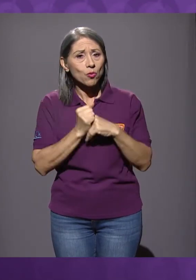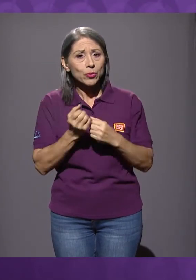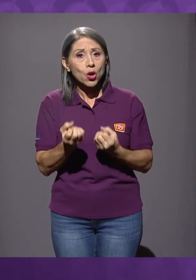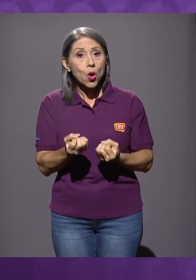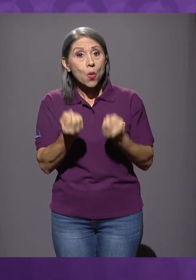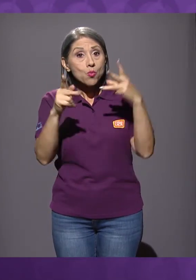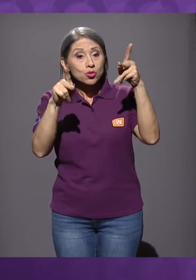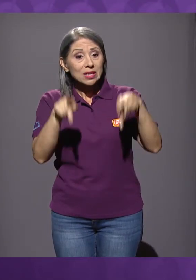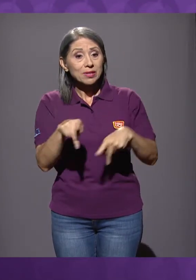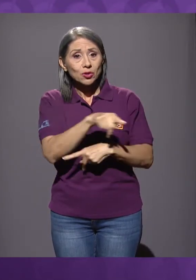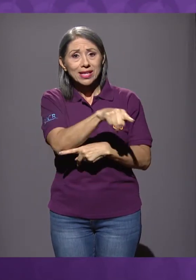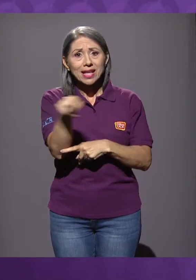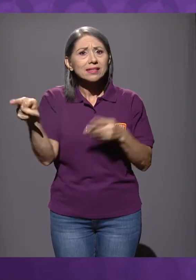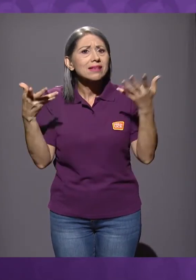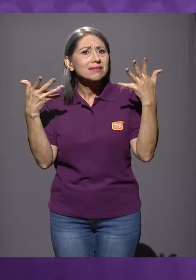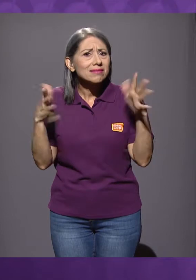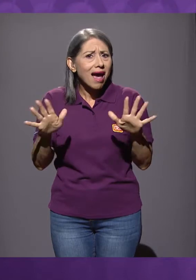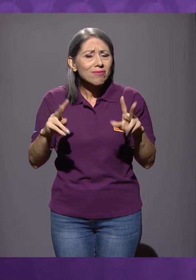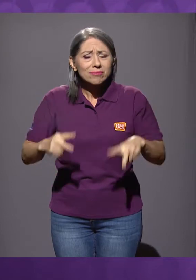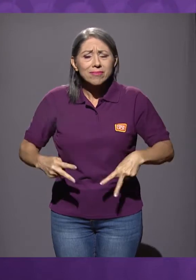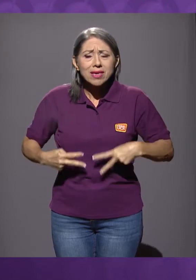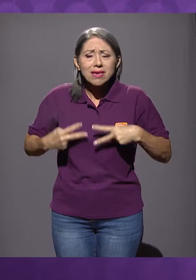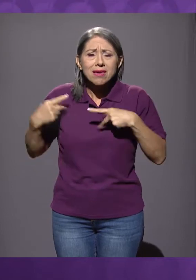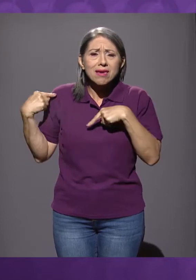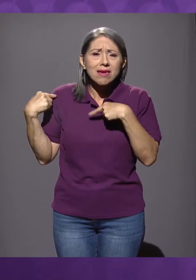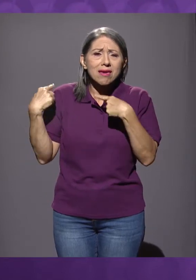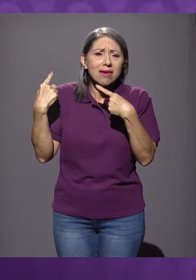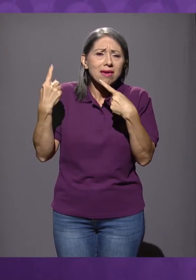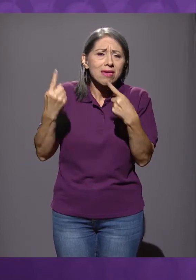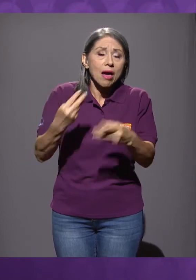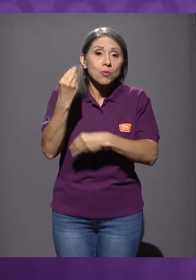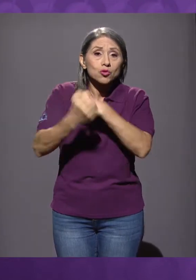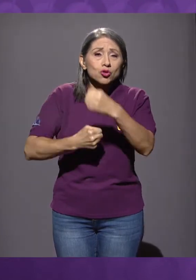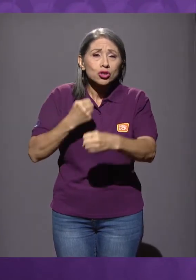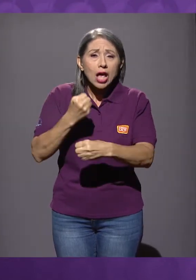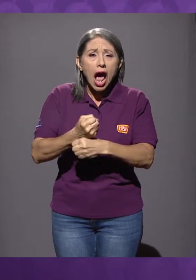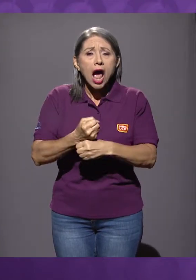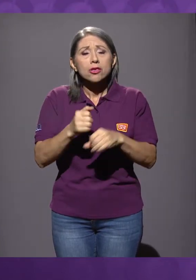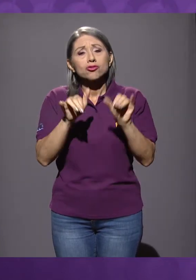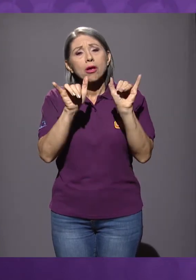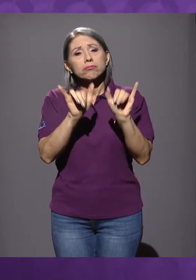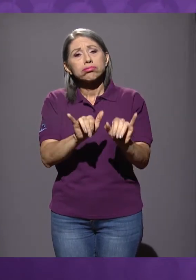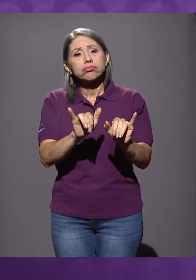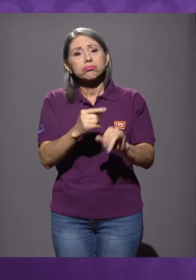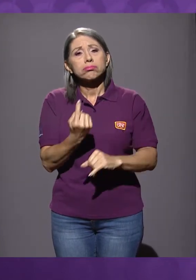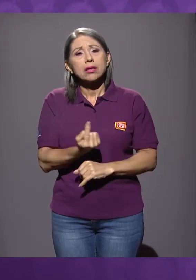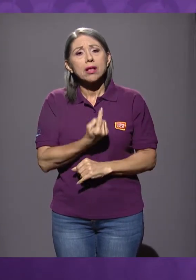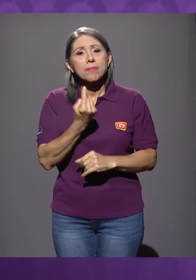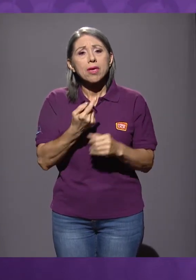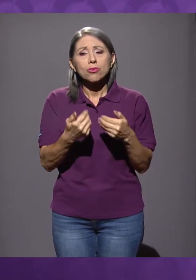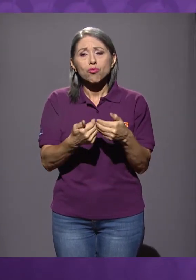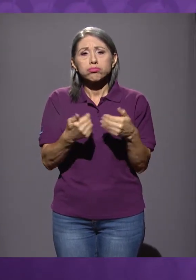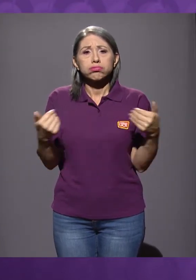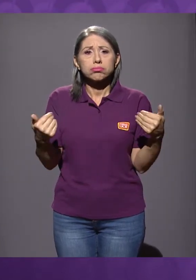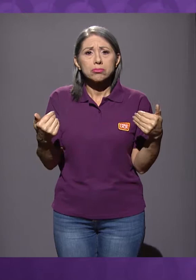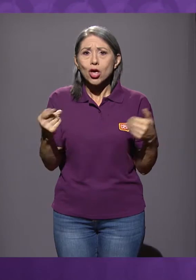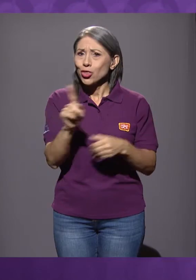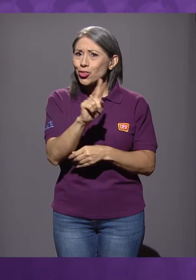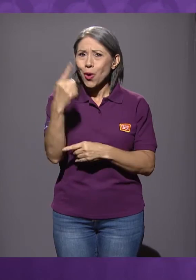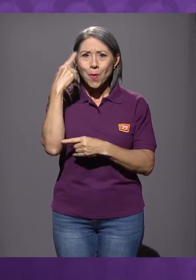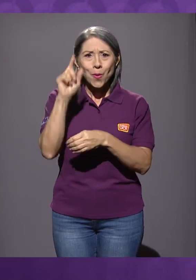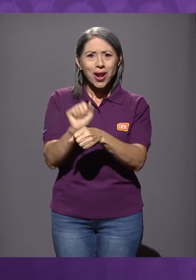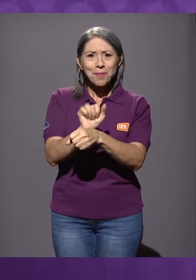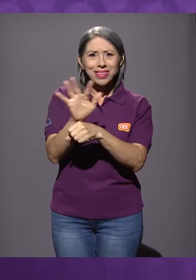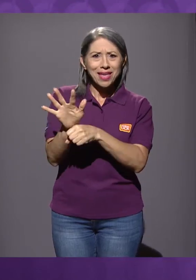muchas de estas personas ya han vivido toda su vida, ¿verdad?, o muchos años de su vida en situaciones de aislamiento y no por la pandemia, sino